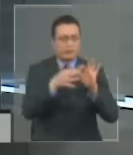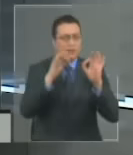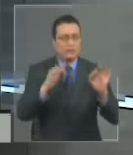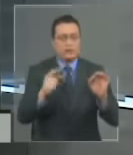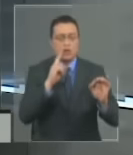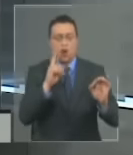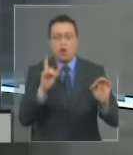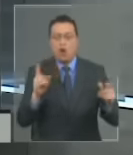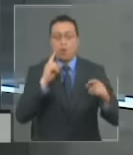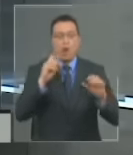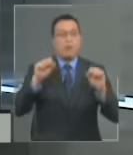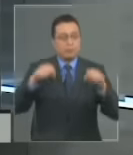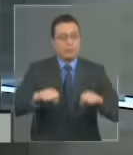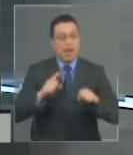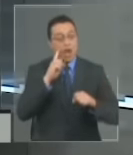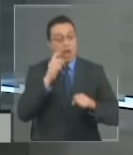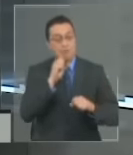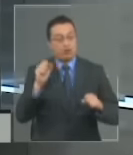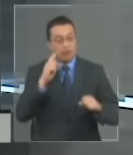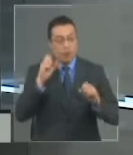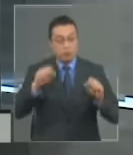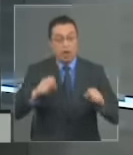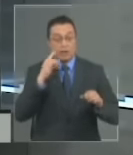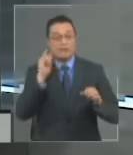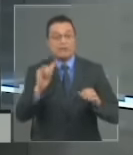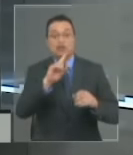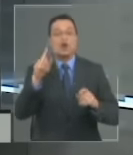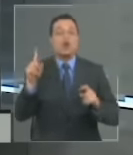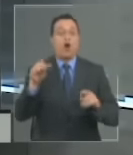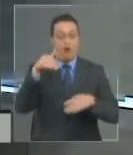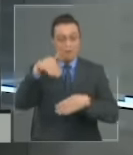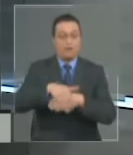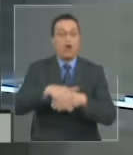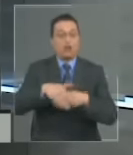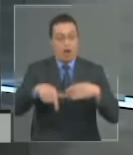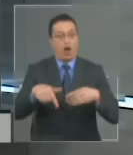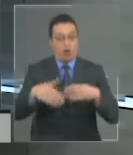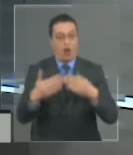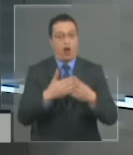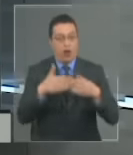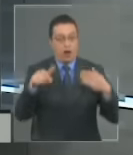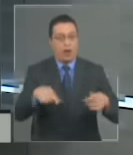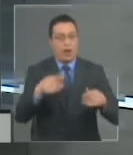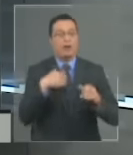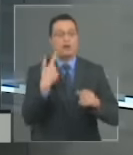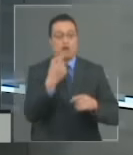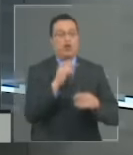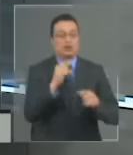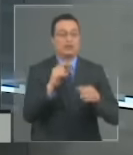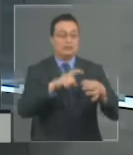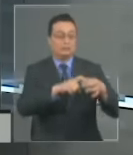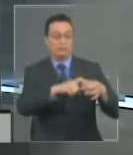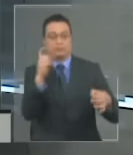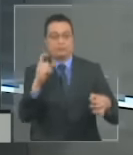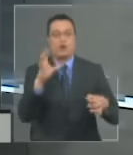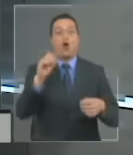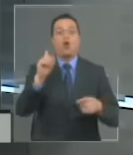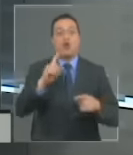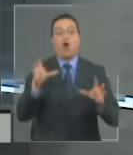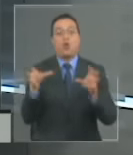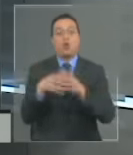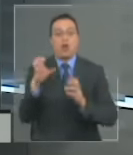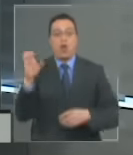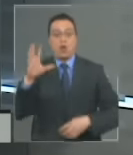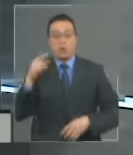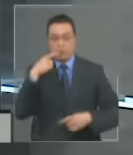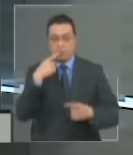sería políticamente imposible de desconocer para el primer ministro David Cameron, quien prometió en campaña un referéndum que ahora lo